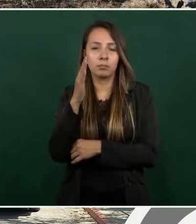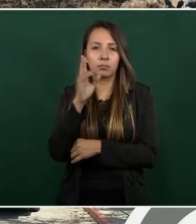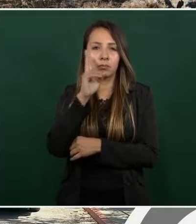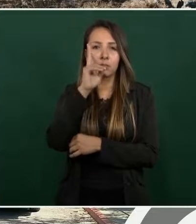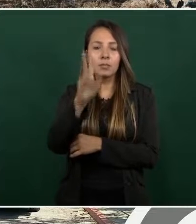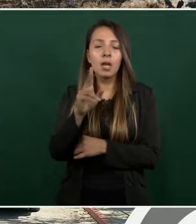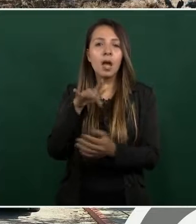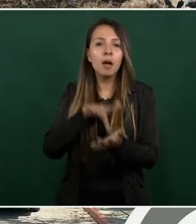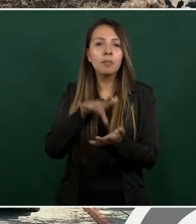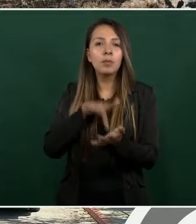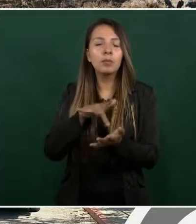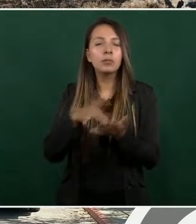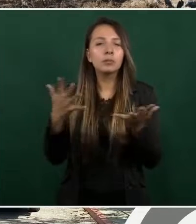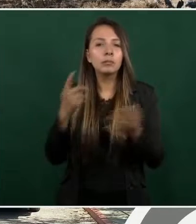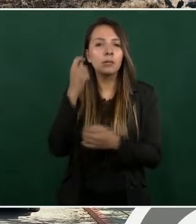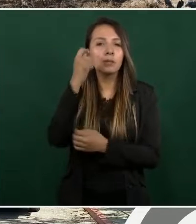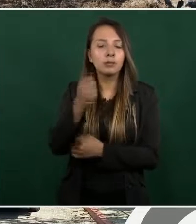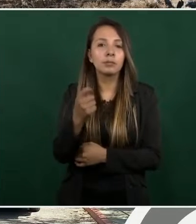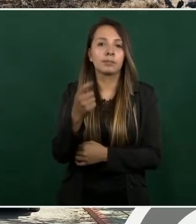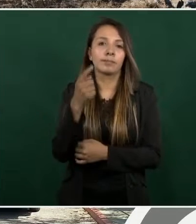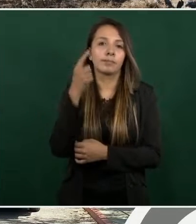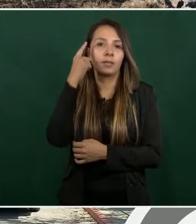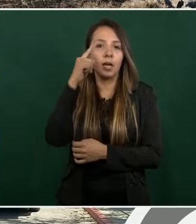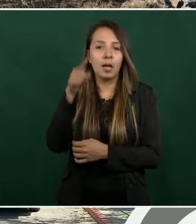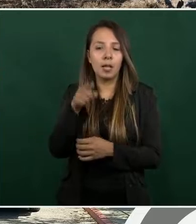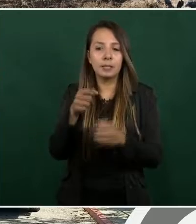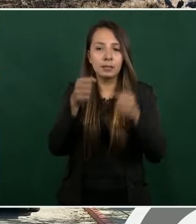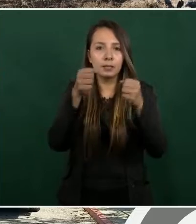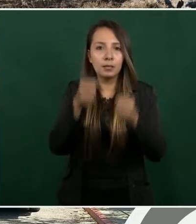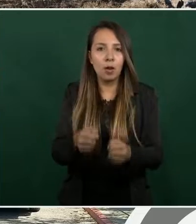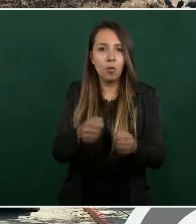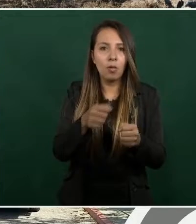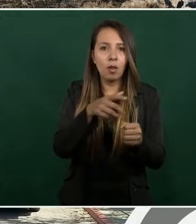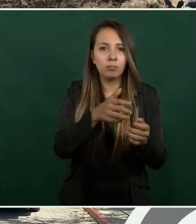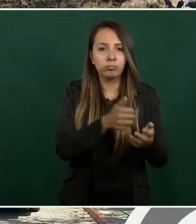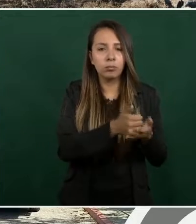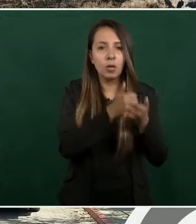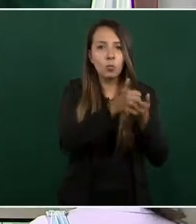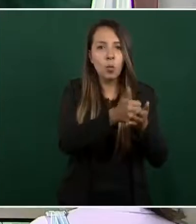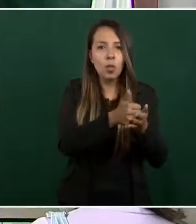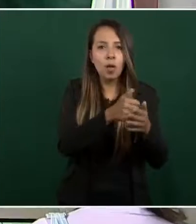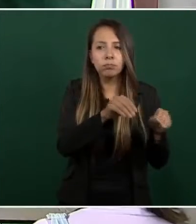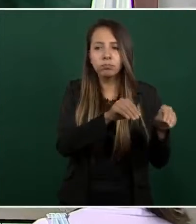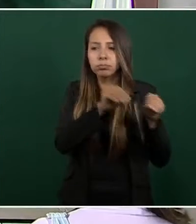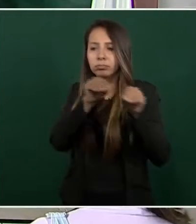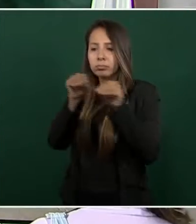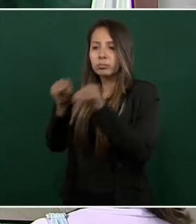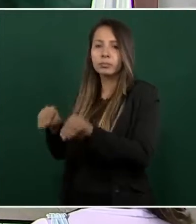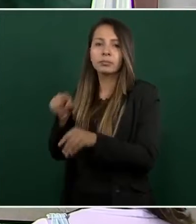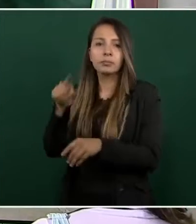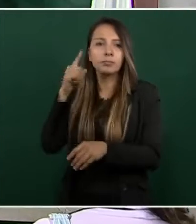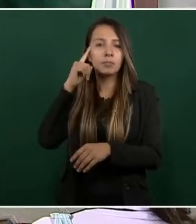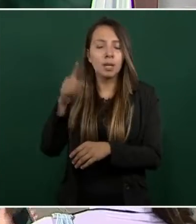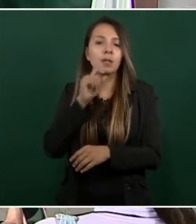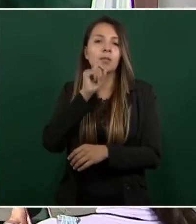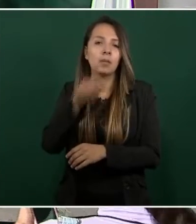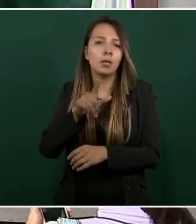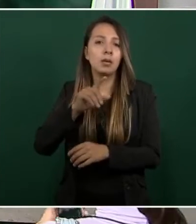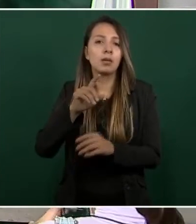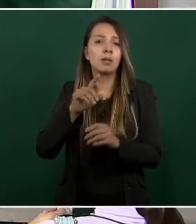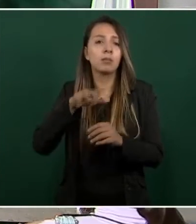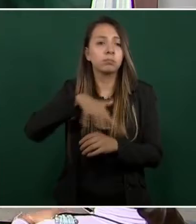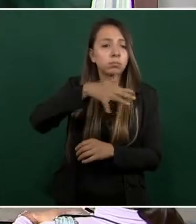el apoyo consiste en dar seguridad al traslado y durante los trabajos de búsqueda de personas, el